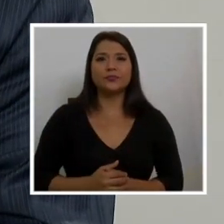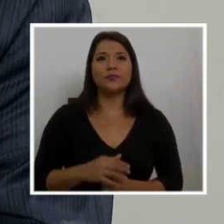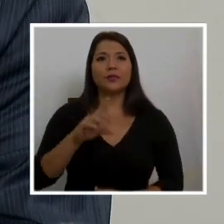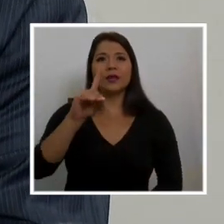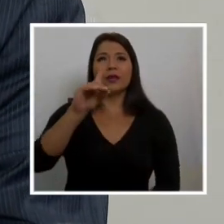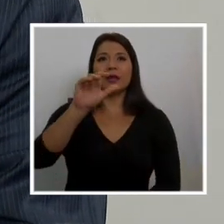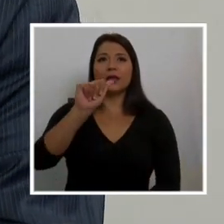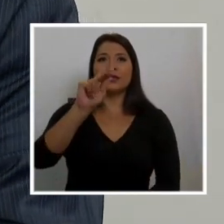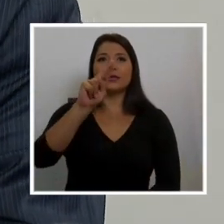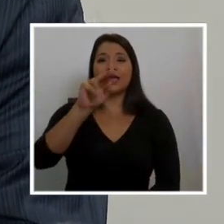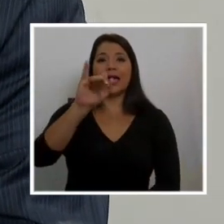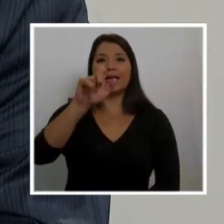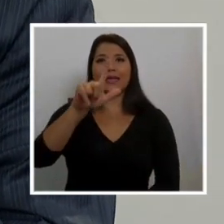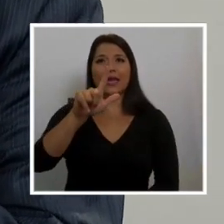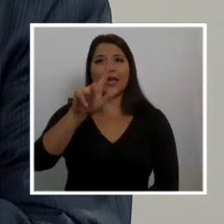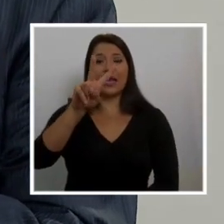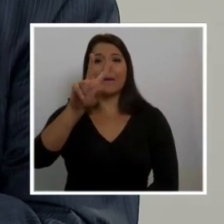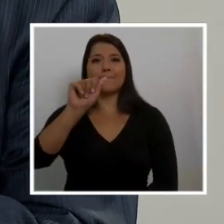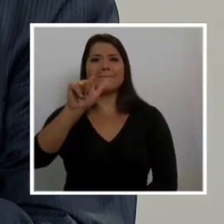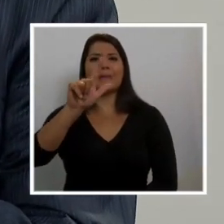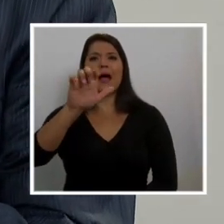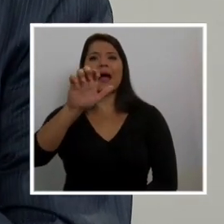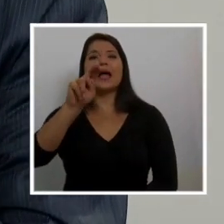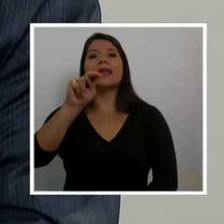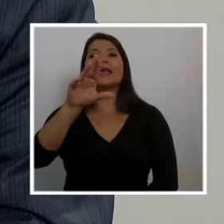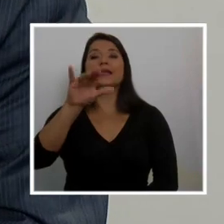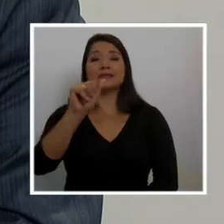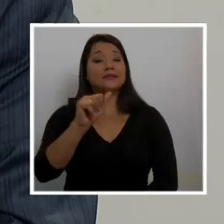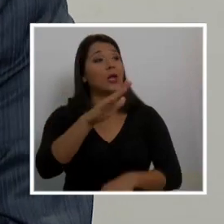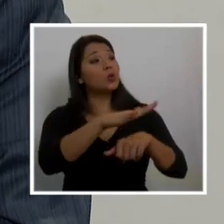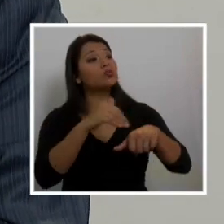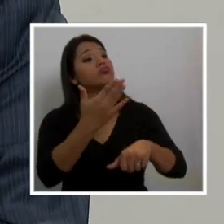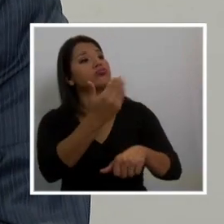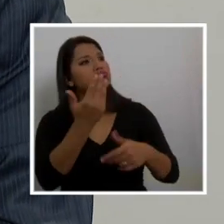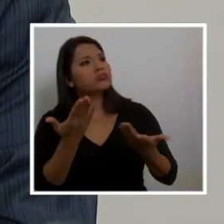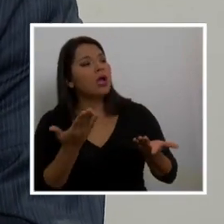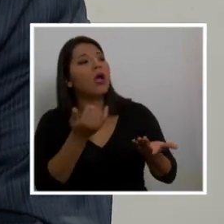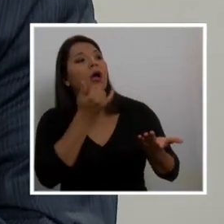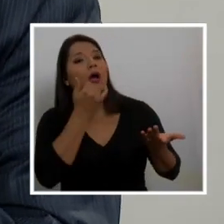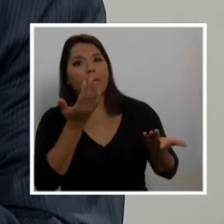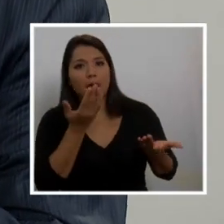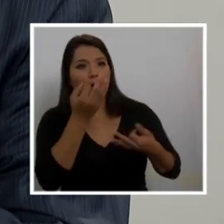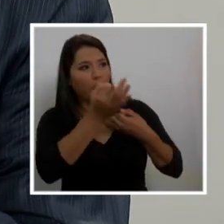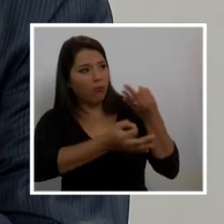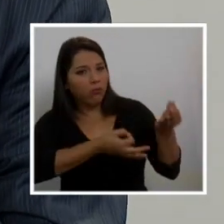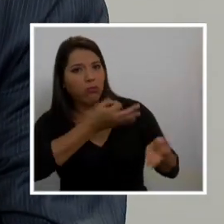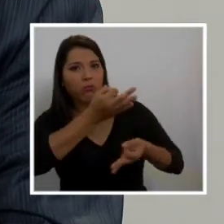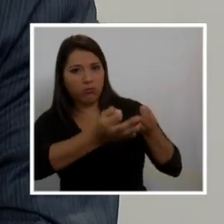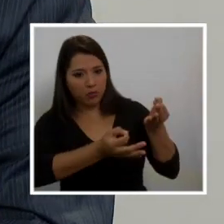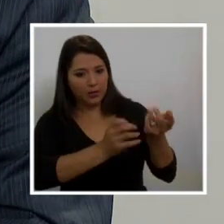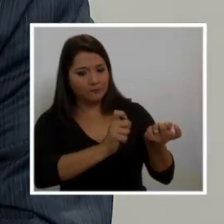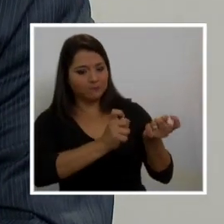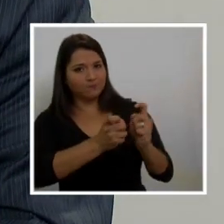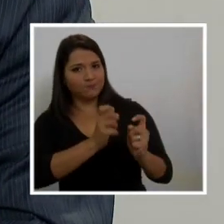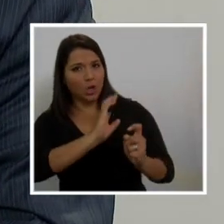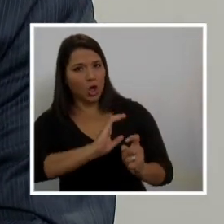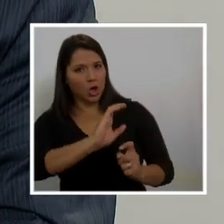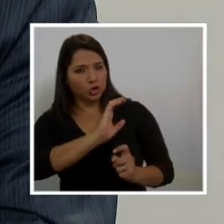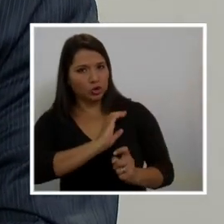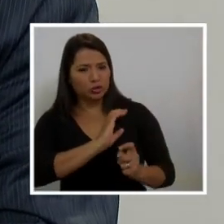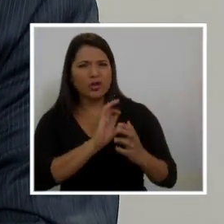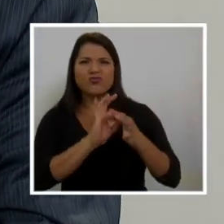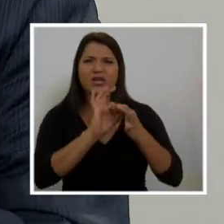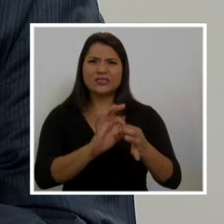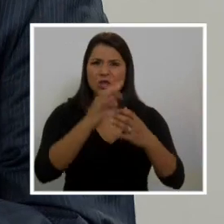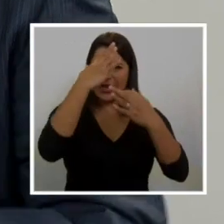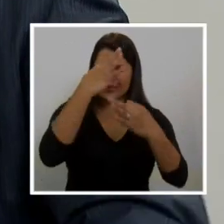Daniel Valenciano, creo que es. Lo llamaron a cuentas y lo alinearon prácticamente sobre la decisión que se toma